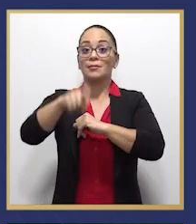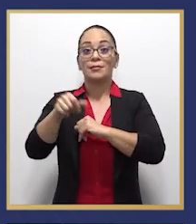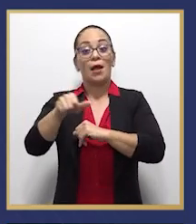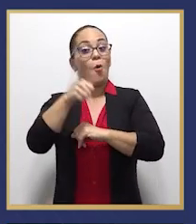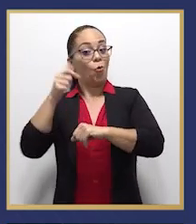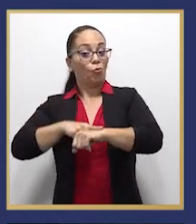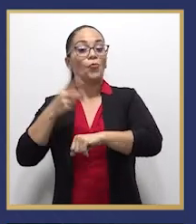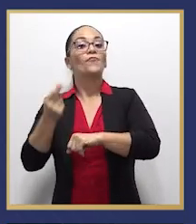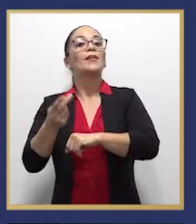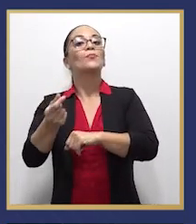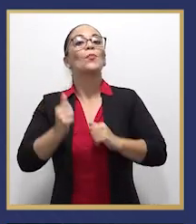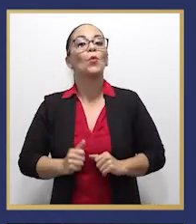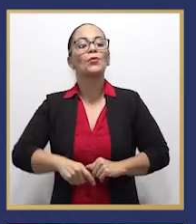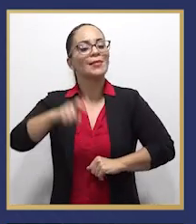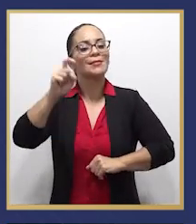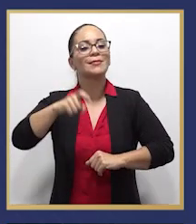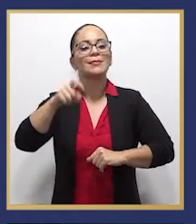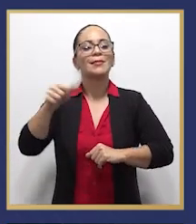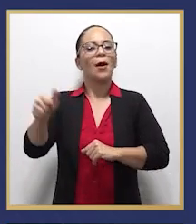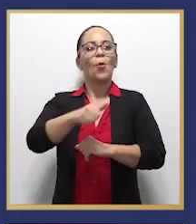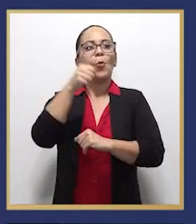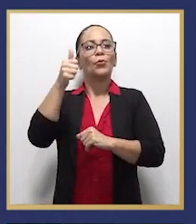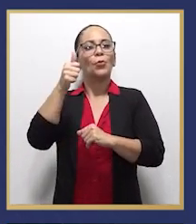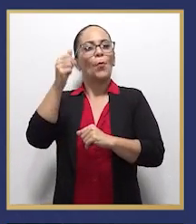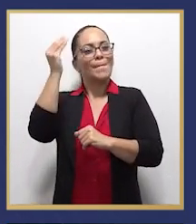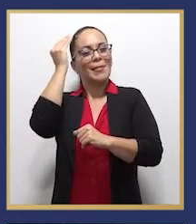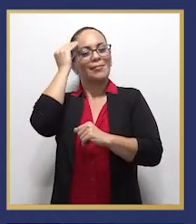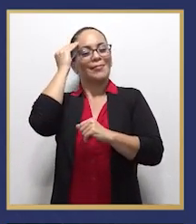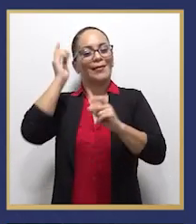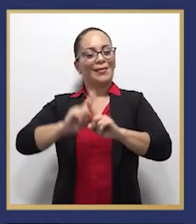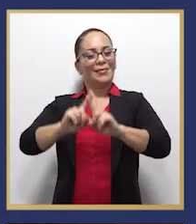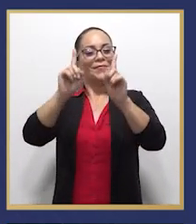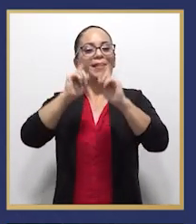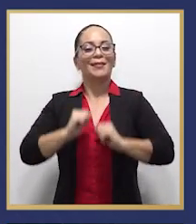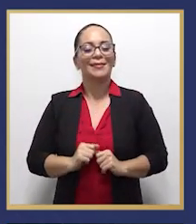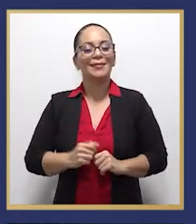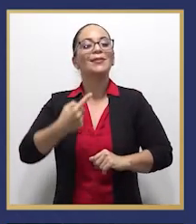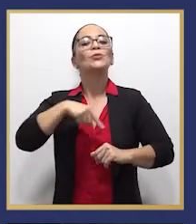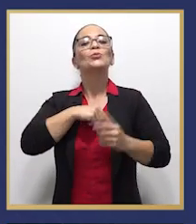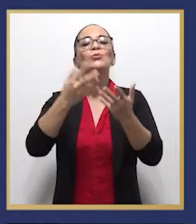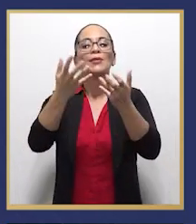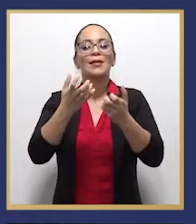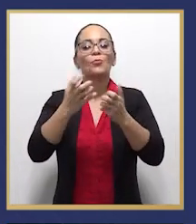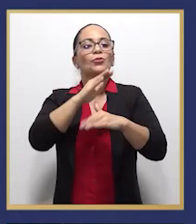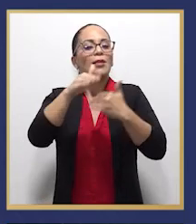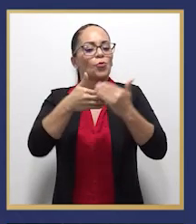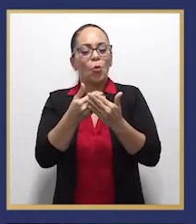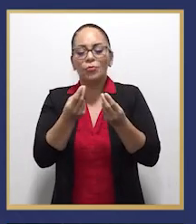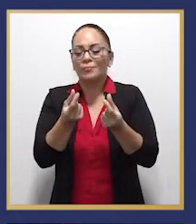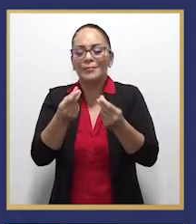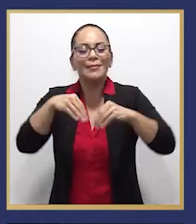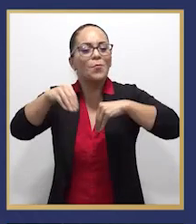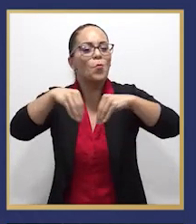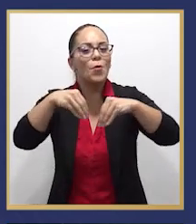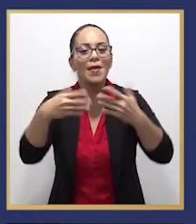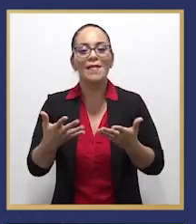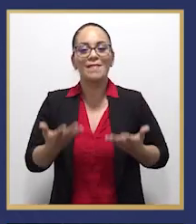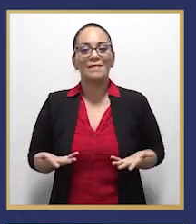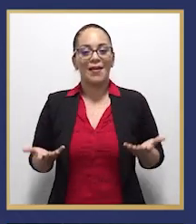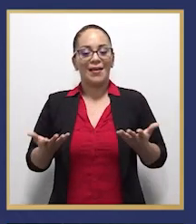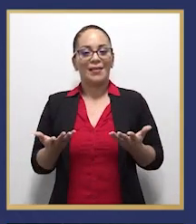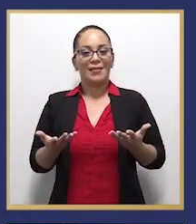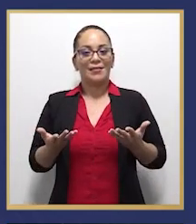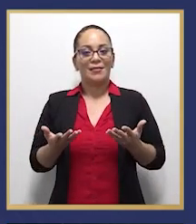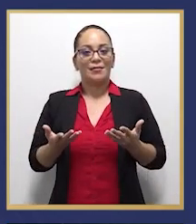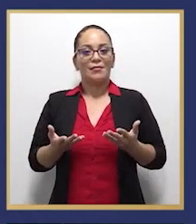ritmo quiere otra mentalidad quemos que las cosas se mueva que se